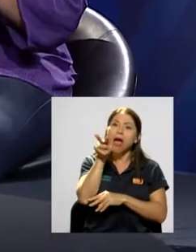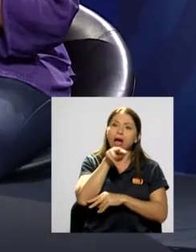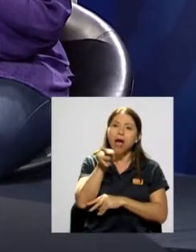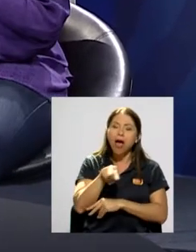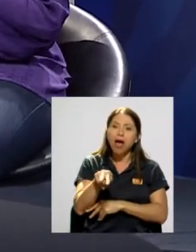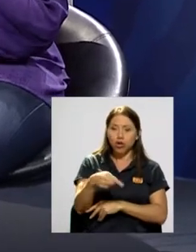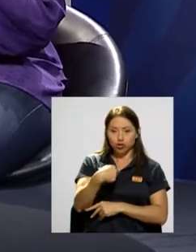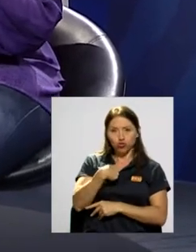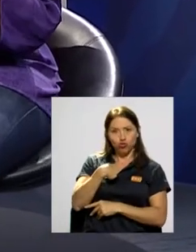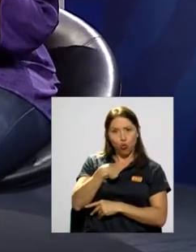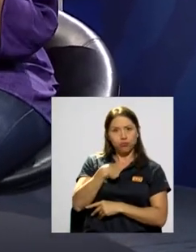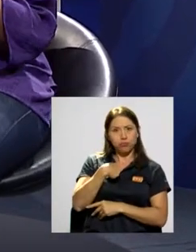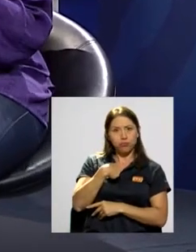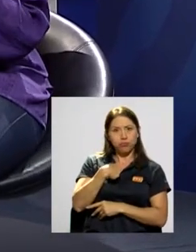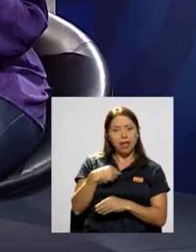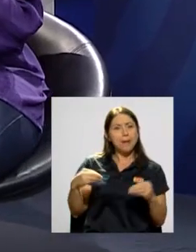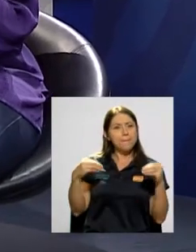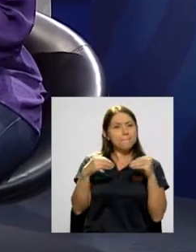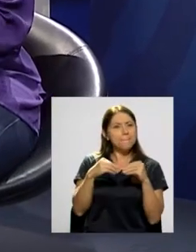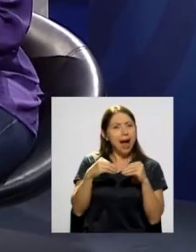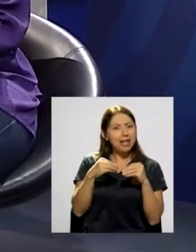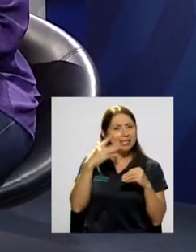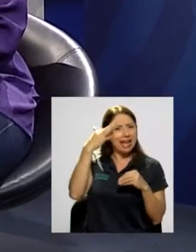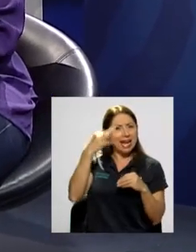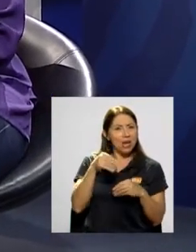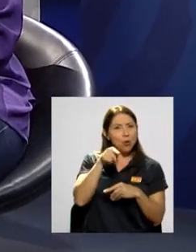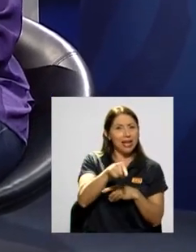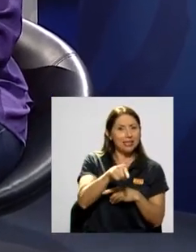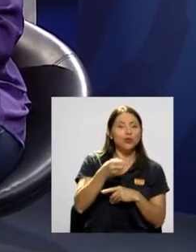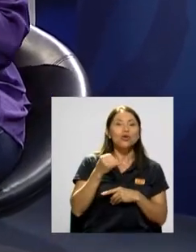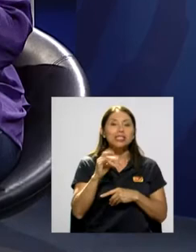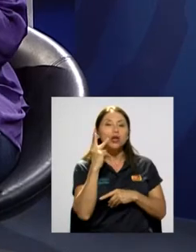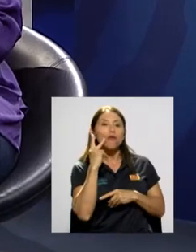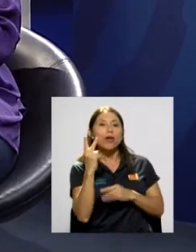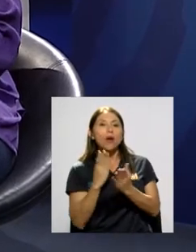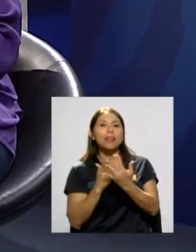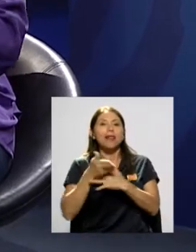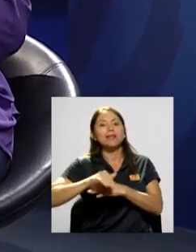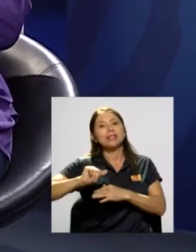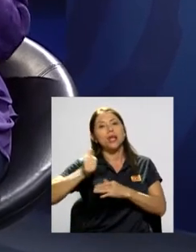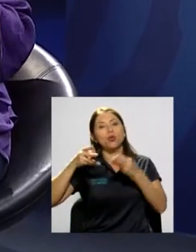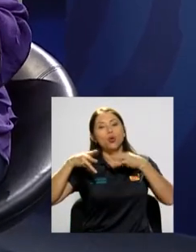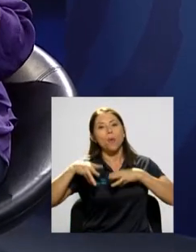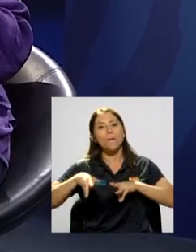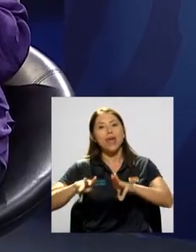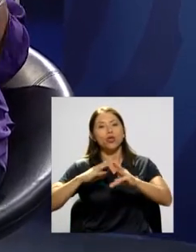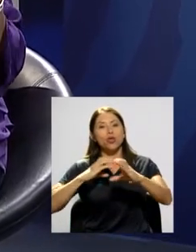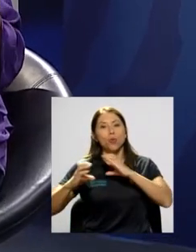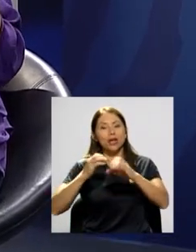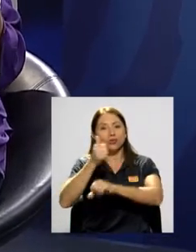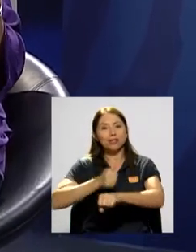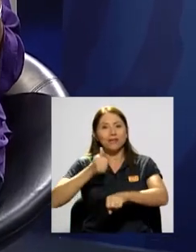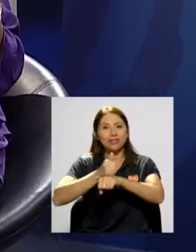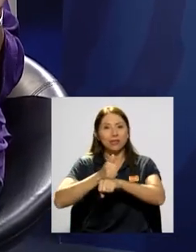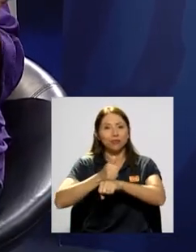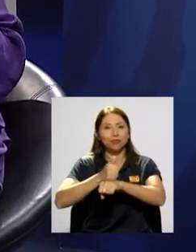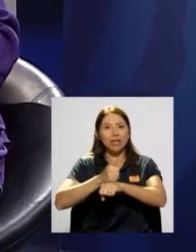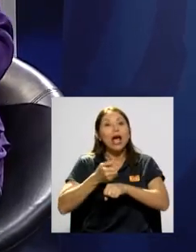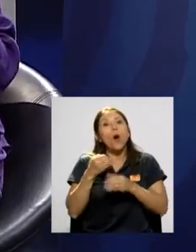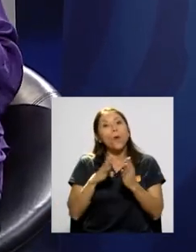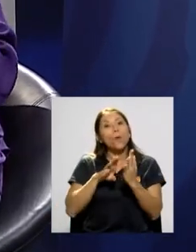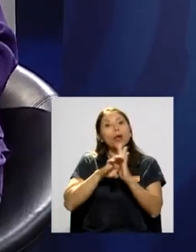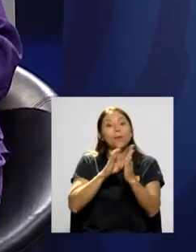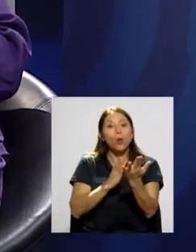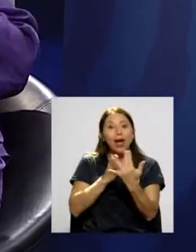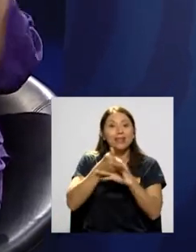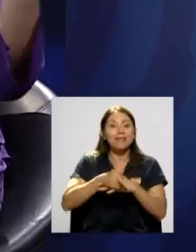darle mayor credibilidad si proviene de un medio establecido, le hace un periódico, aunque sea un periódico de plataforma digital, ¿verdad? Aquí vemos